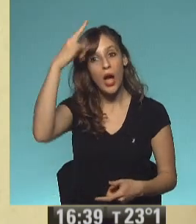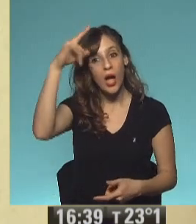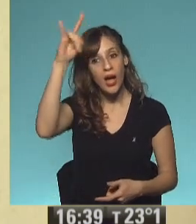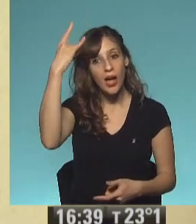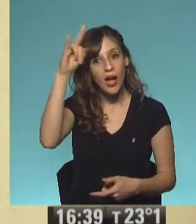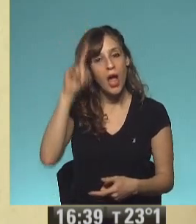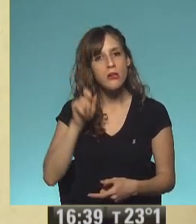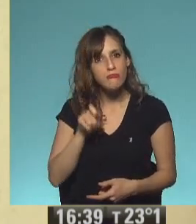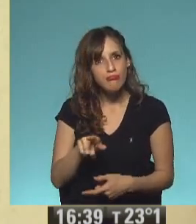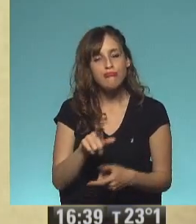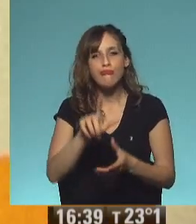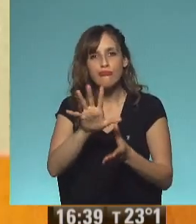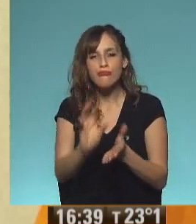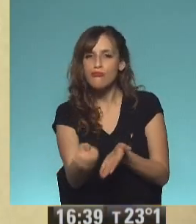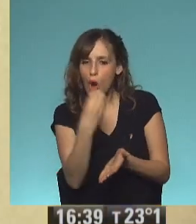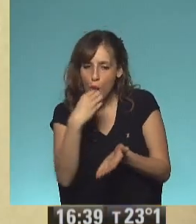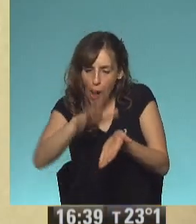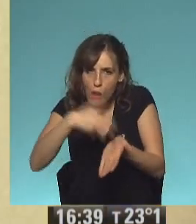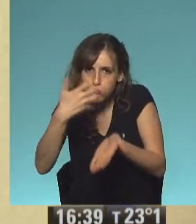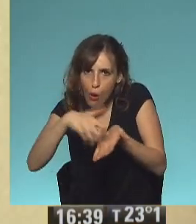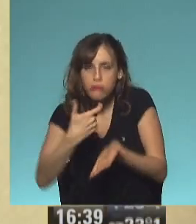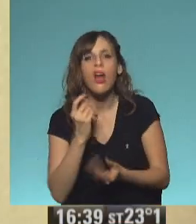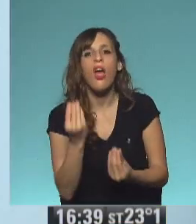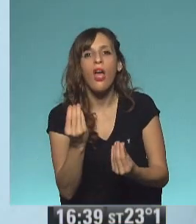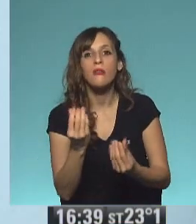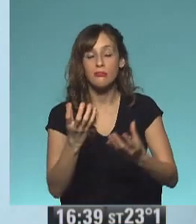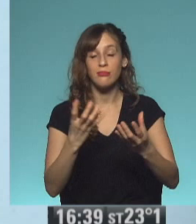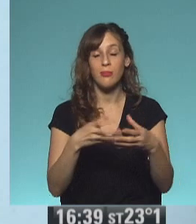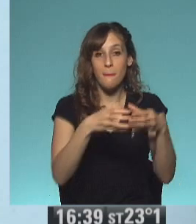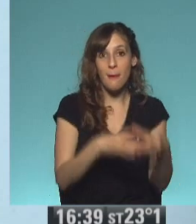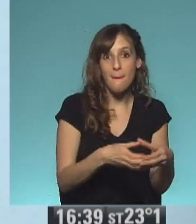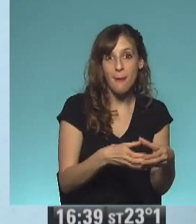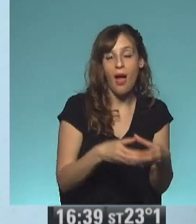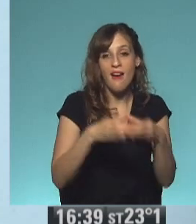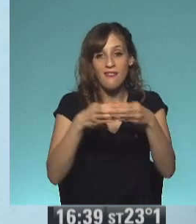abre pasadas la cabra al marcador hasta ahora